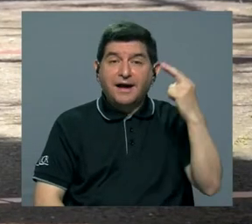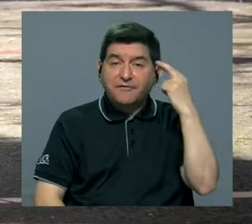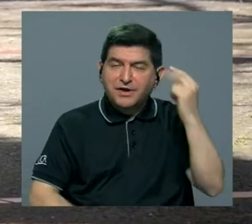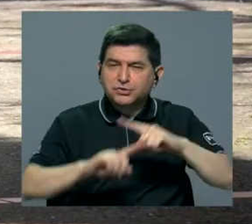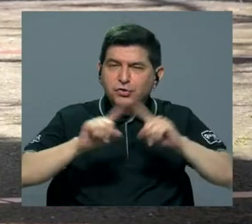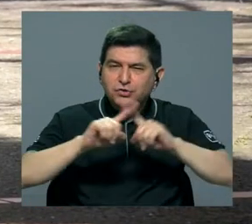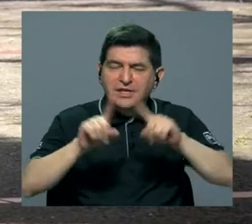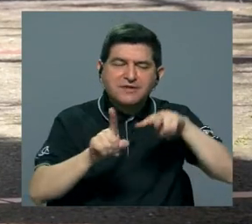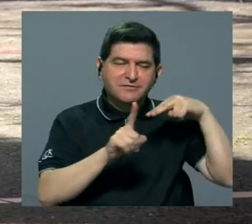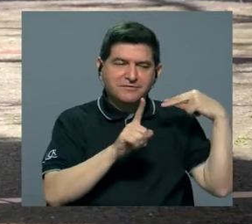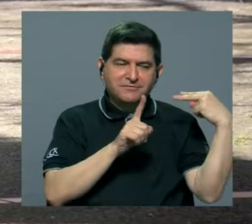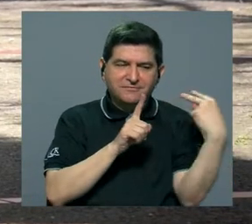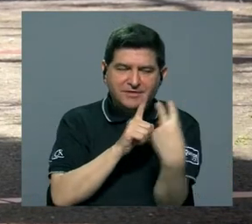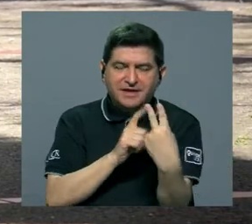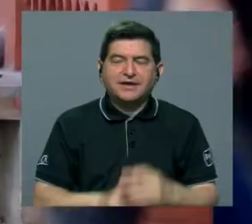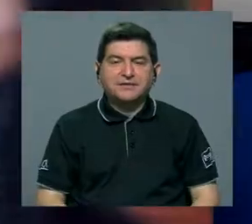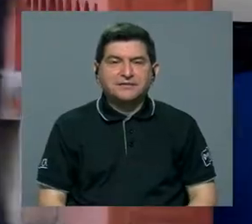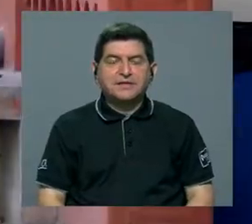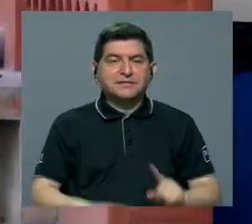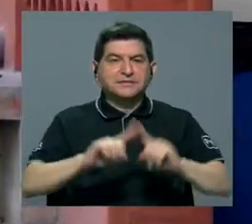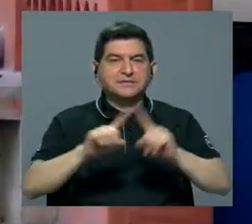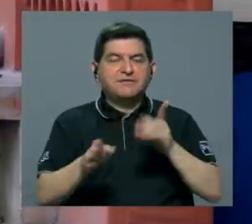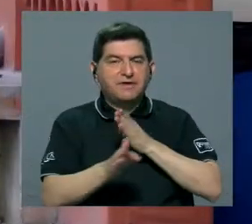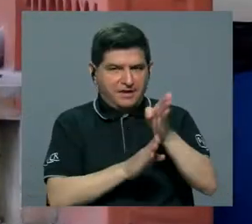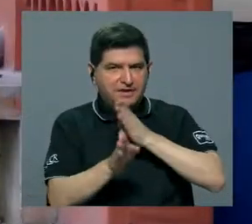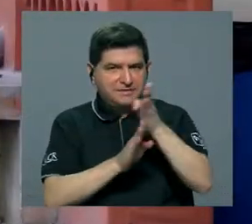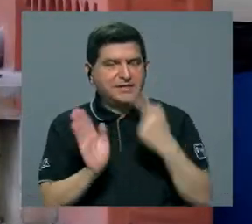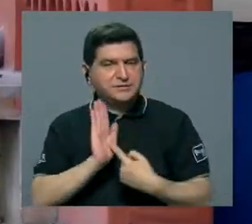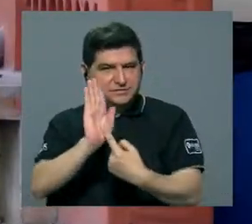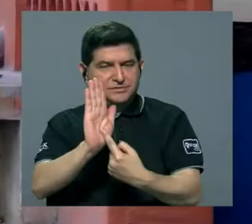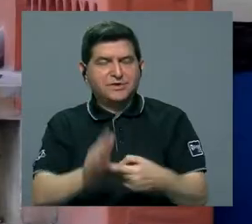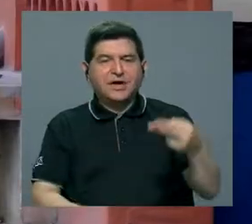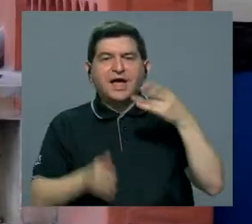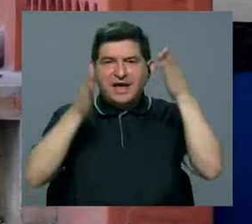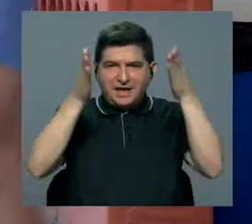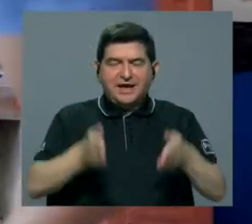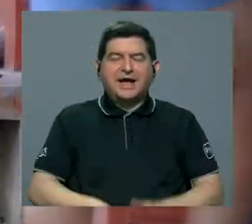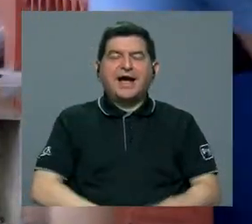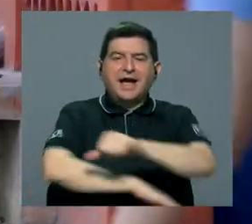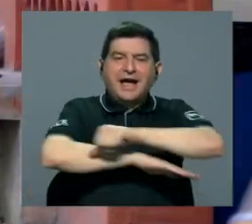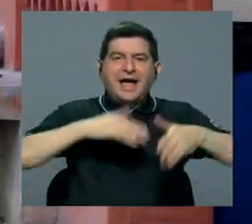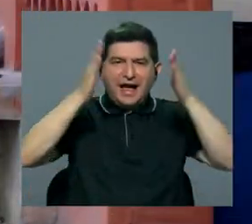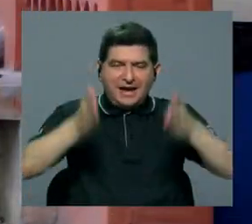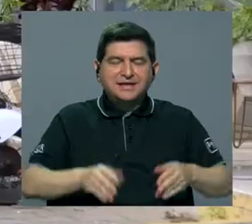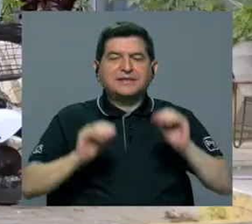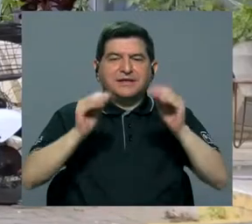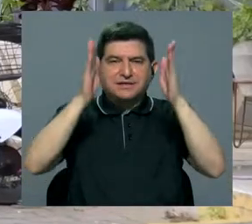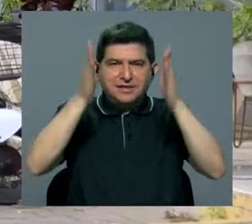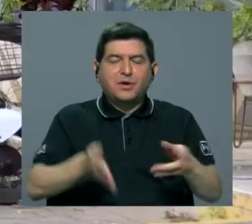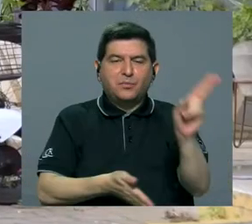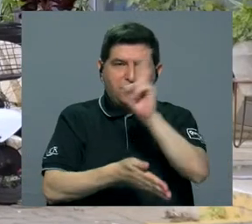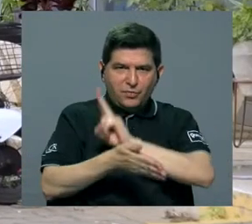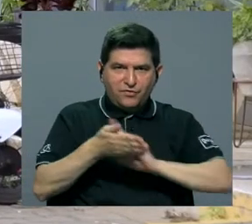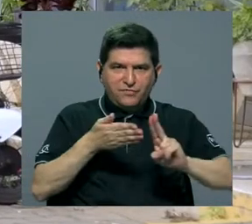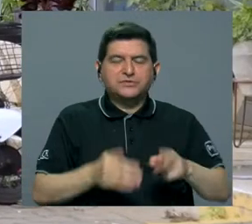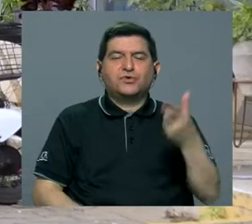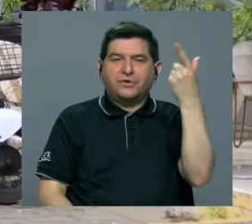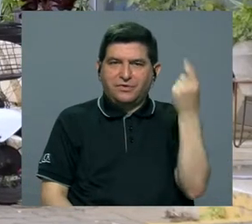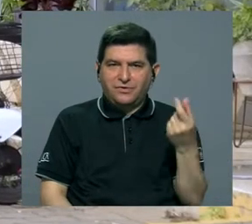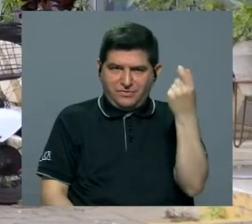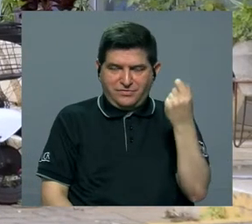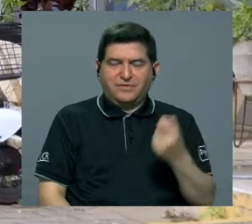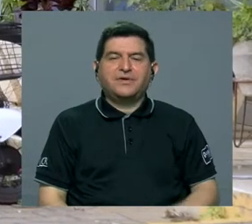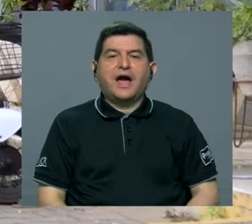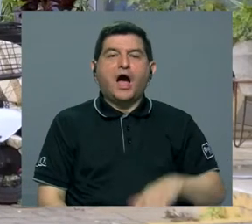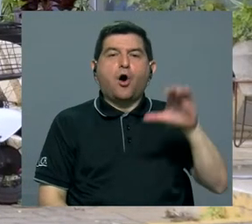de diferentes puntos de vista según diversas disciplinas. La historiadora, arquitecta y profesora universitaria